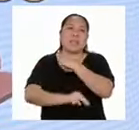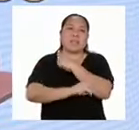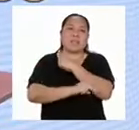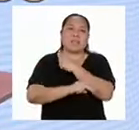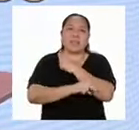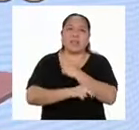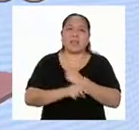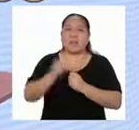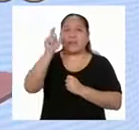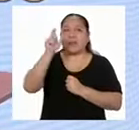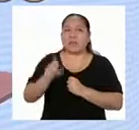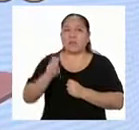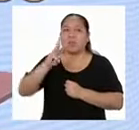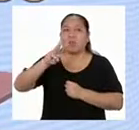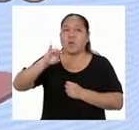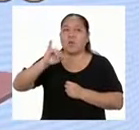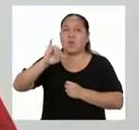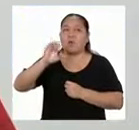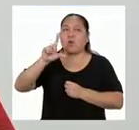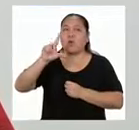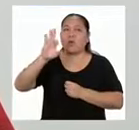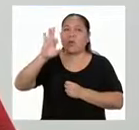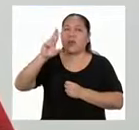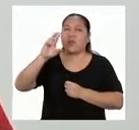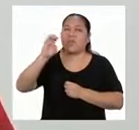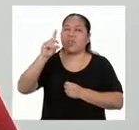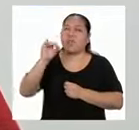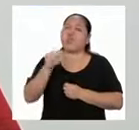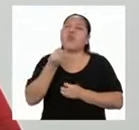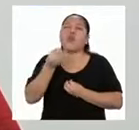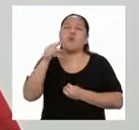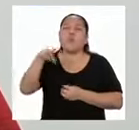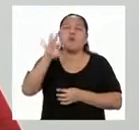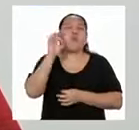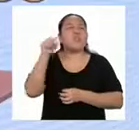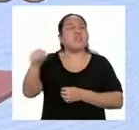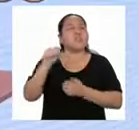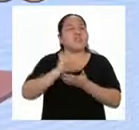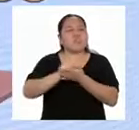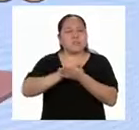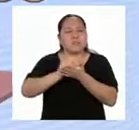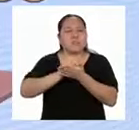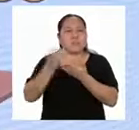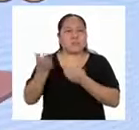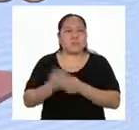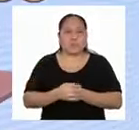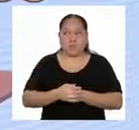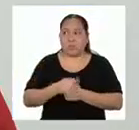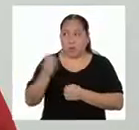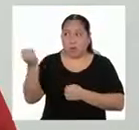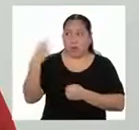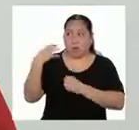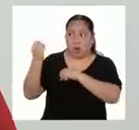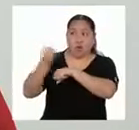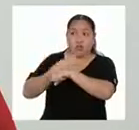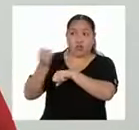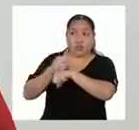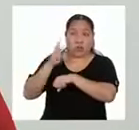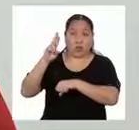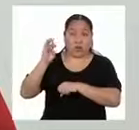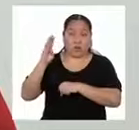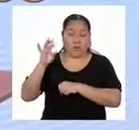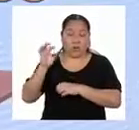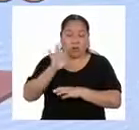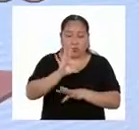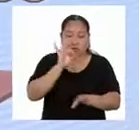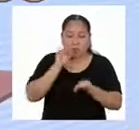del historiador Wilfredo Capsoli. ¿Y cómo es que elegiste ese texto? Seguí los criterios que planteó Roberto.